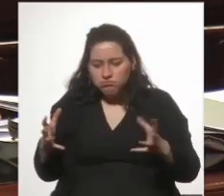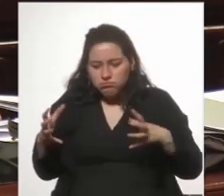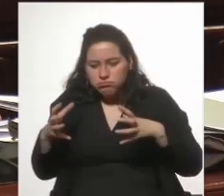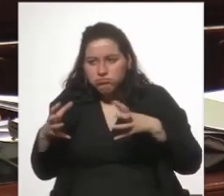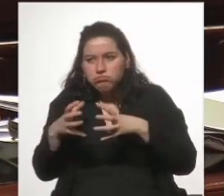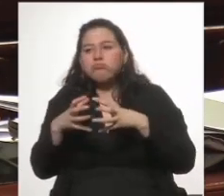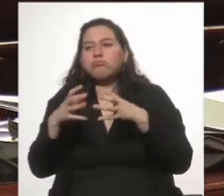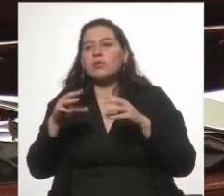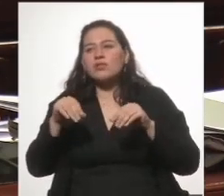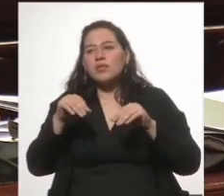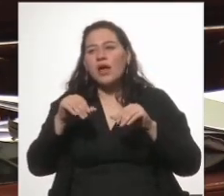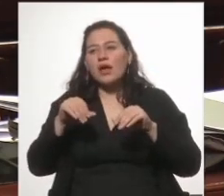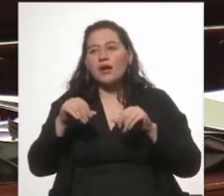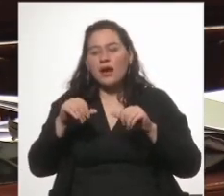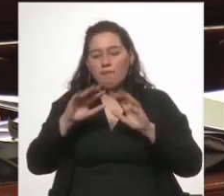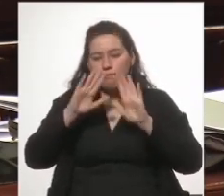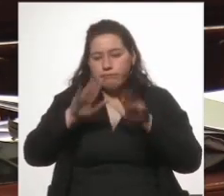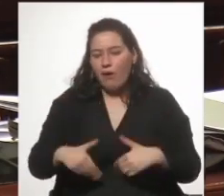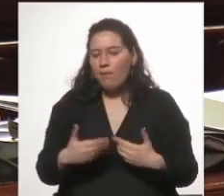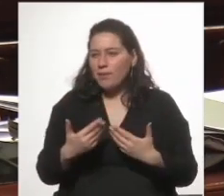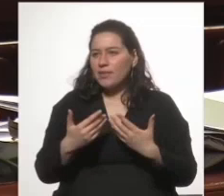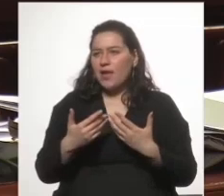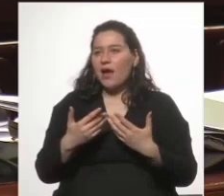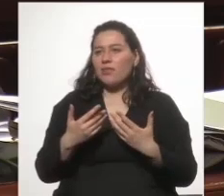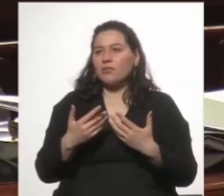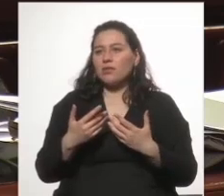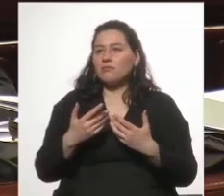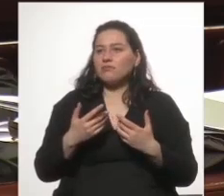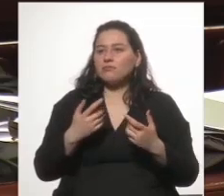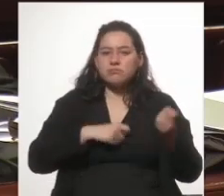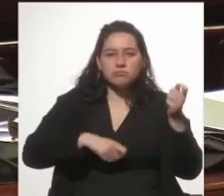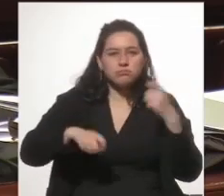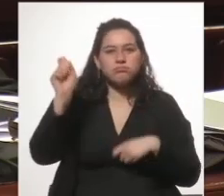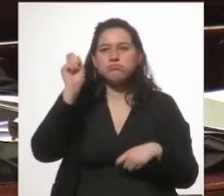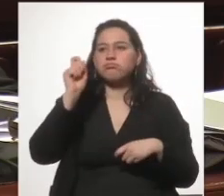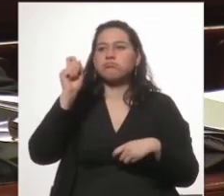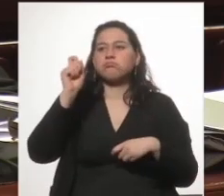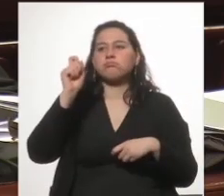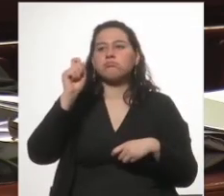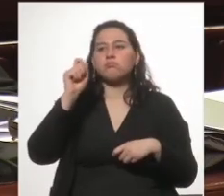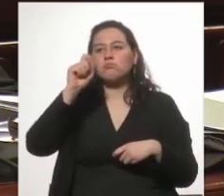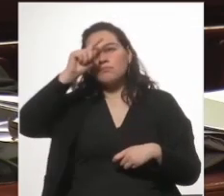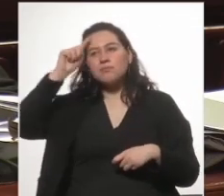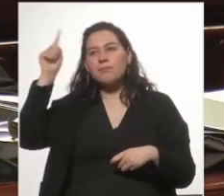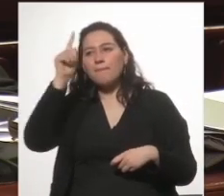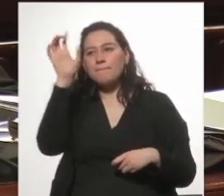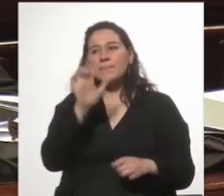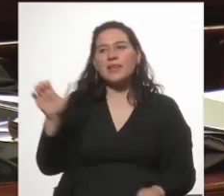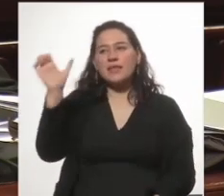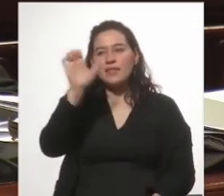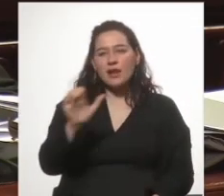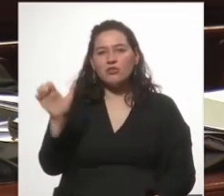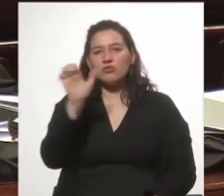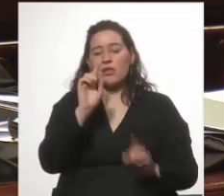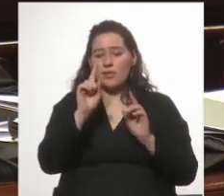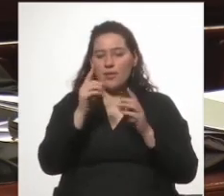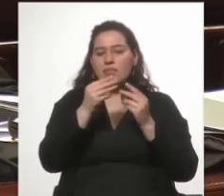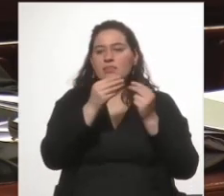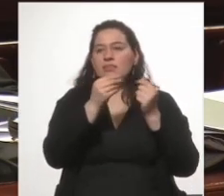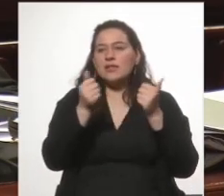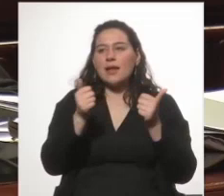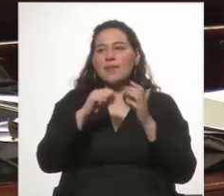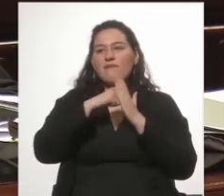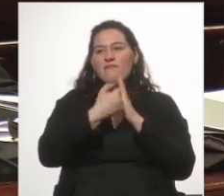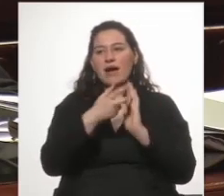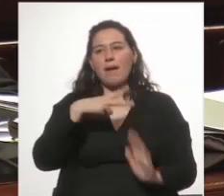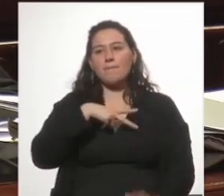propiedad de la tierra más importante en la historia nacional en manos de intereses multinacionales, contribuyeron a la desaparición de la banca